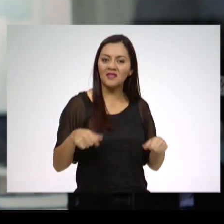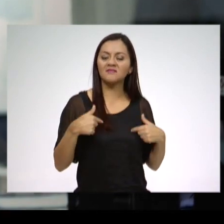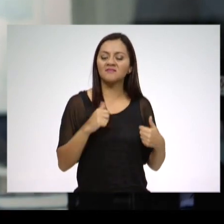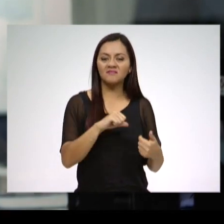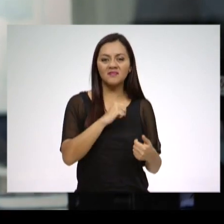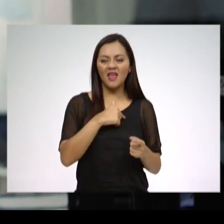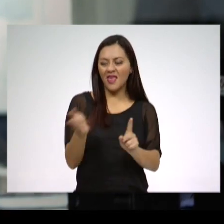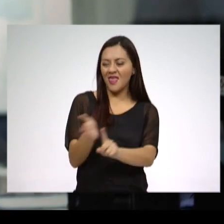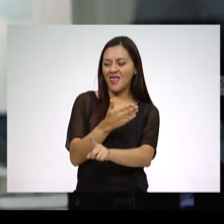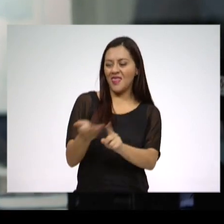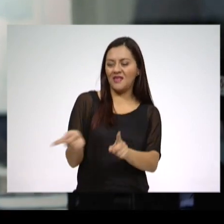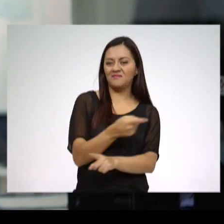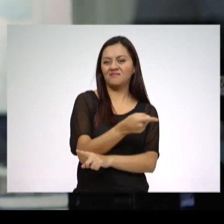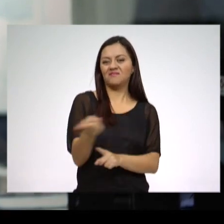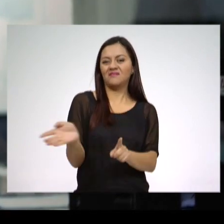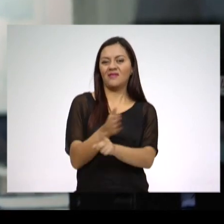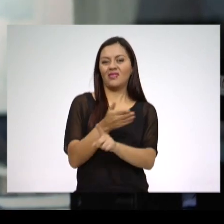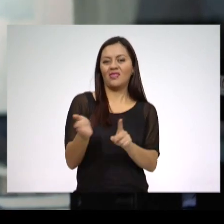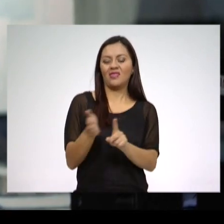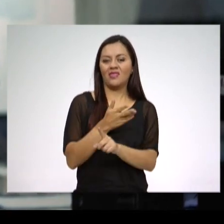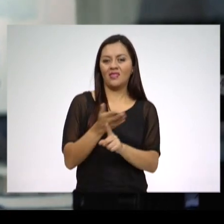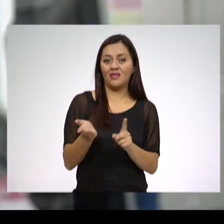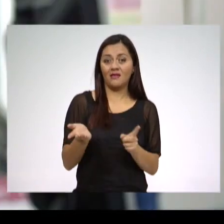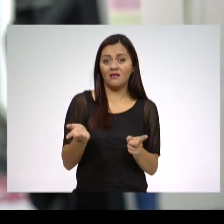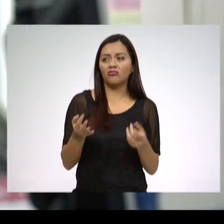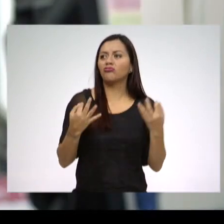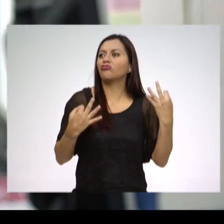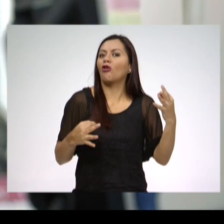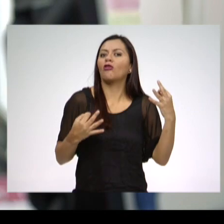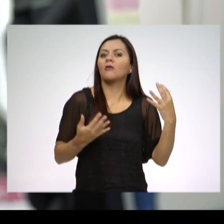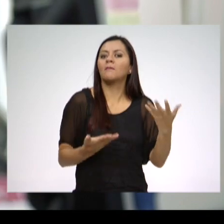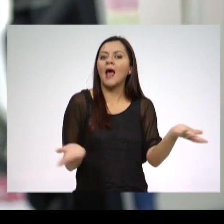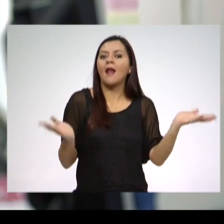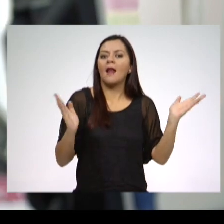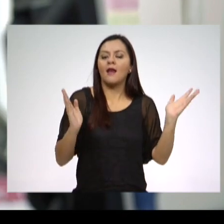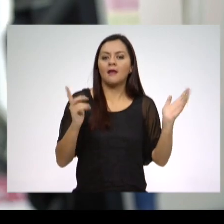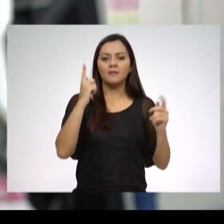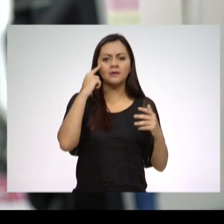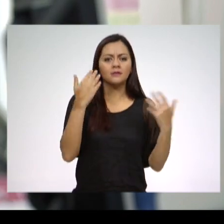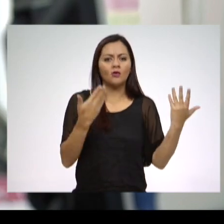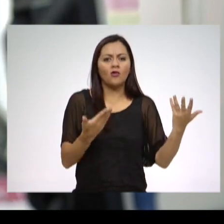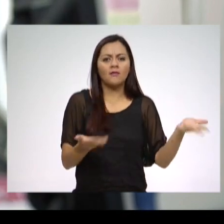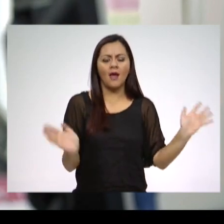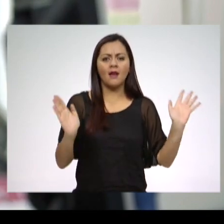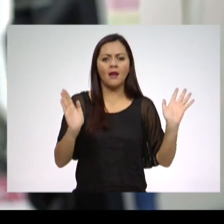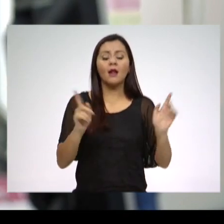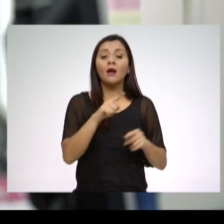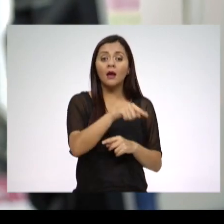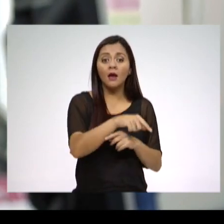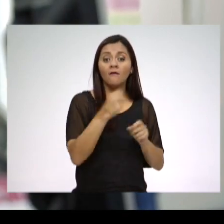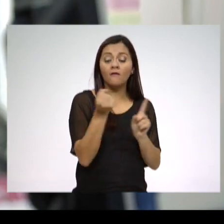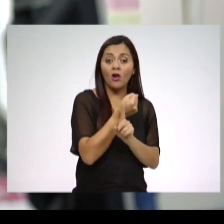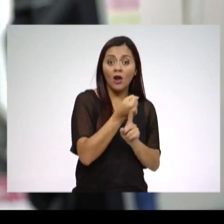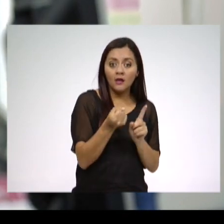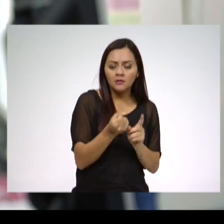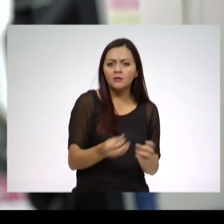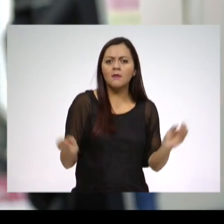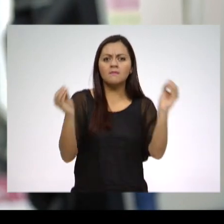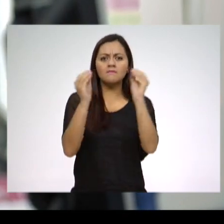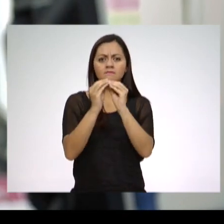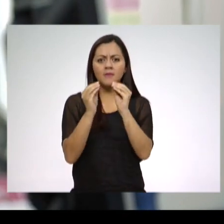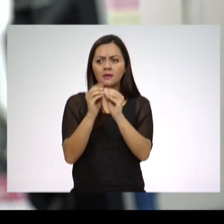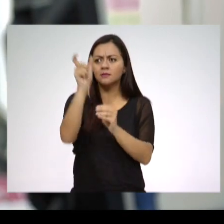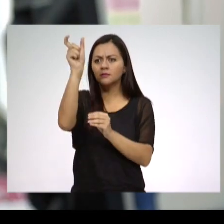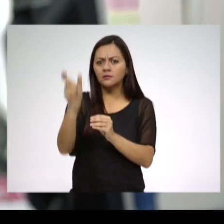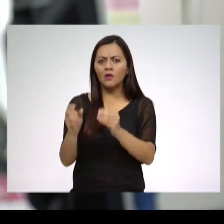el que se burla del resto de las personas, ¿no? Esta combinación entre naturalización de la violencia y por otro lado reforzar estos